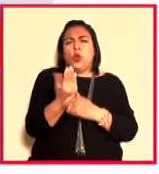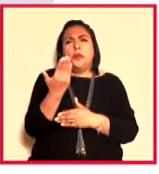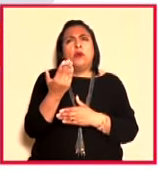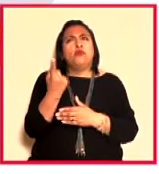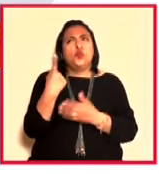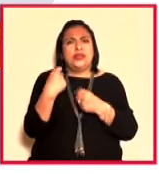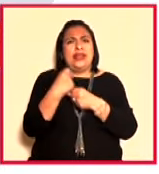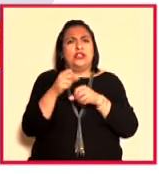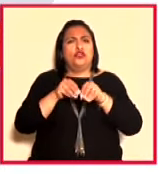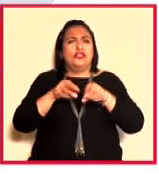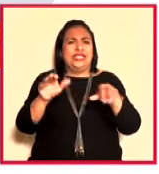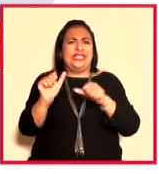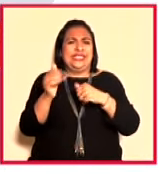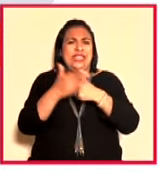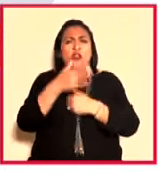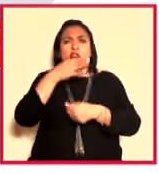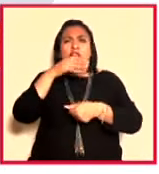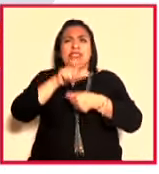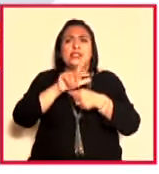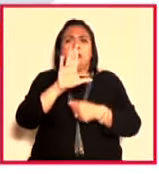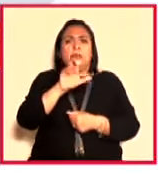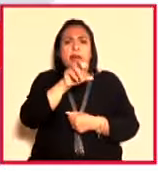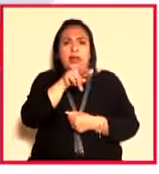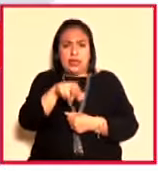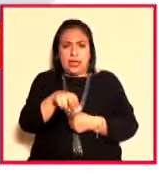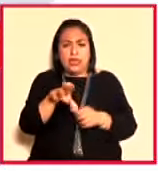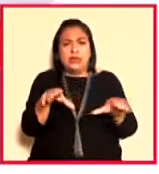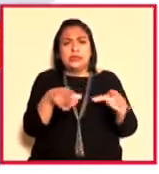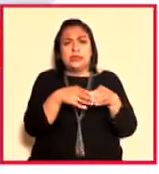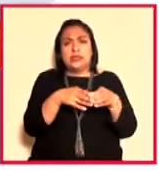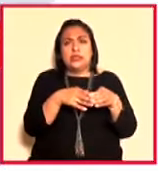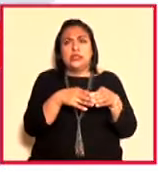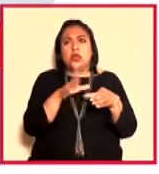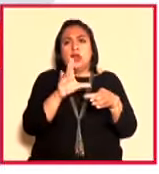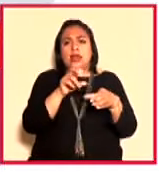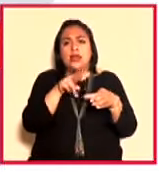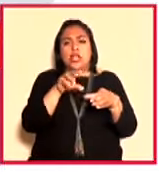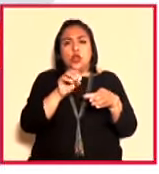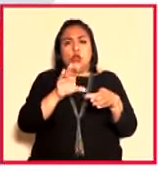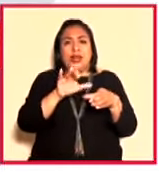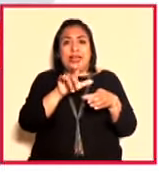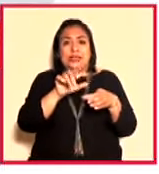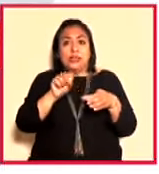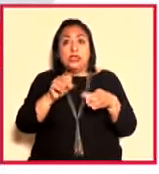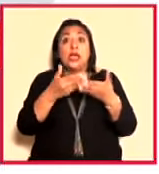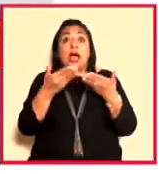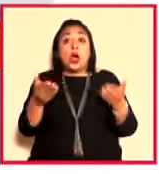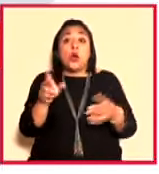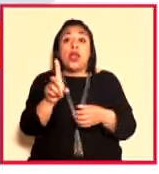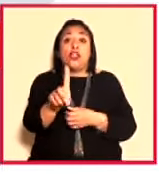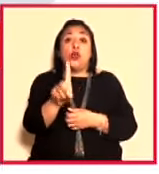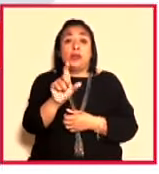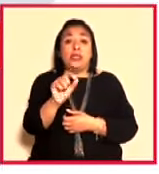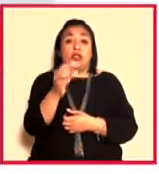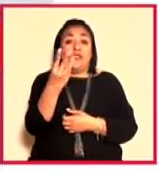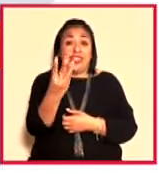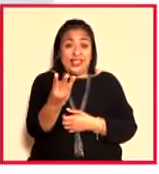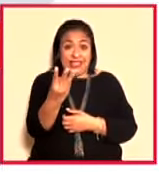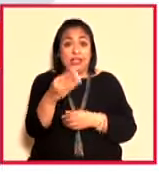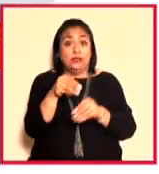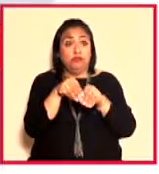pasado apenas en el Festival de Cannes, en la sección Cannes Classics. Y ahora se exhibe el próximo domingo 23 a